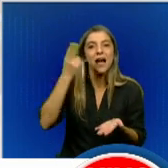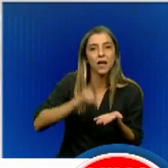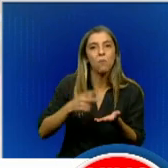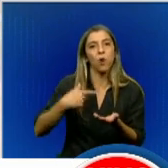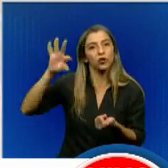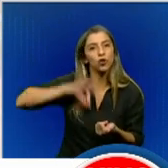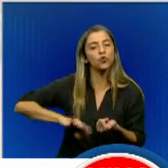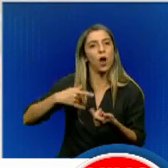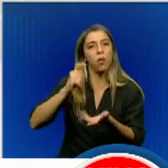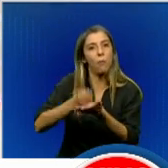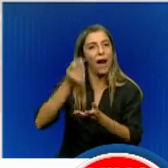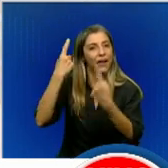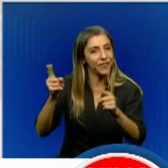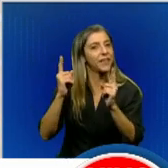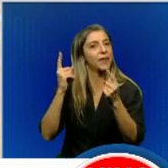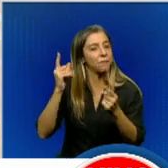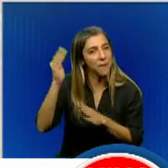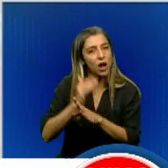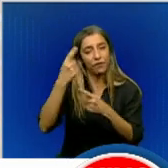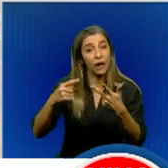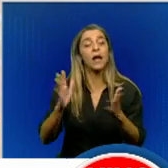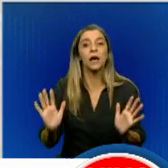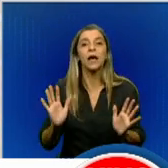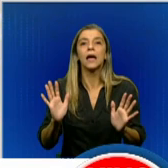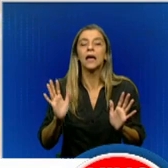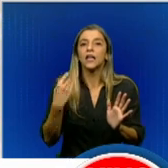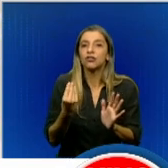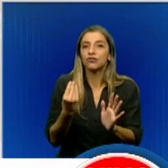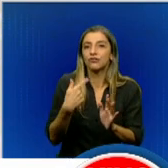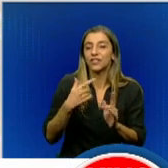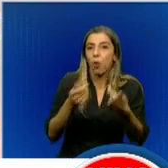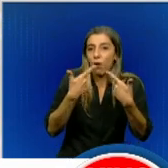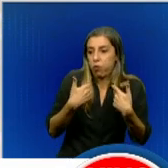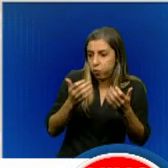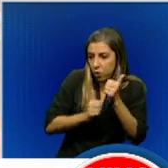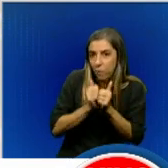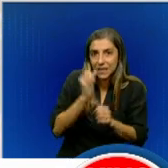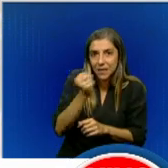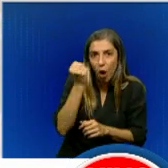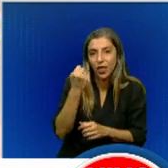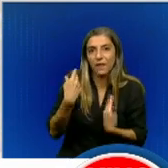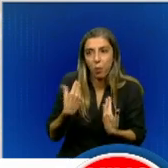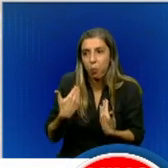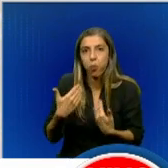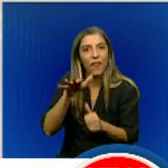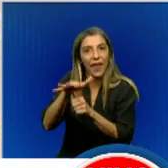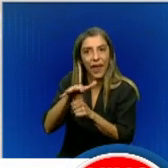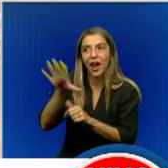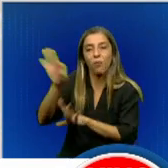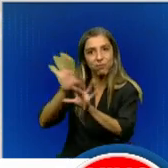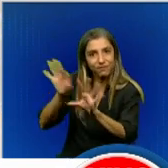decisión de rango legislativo que pone en valor y que forma parte de una política integral de contra la no discriminación